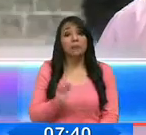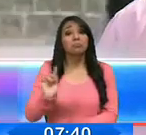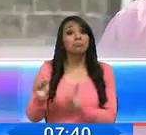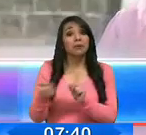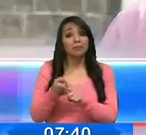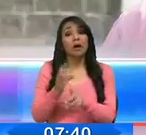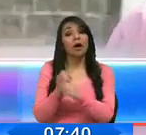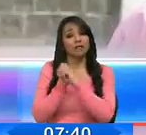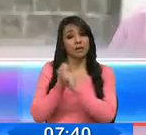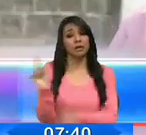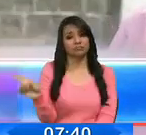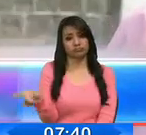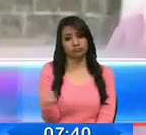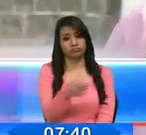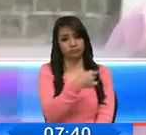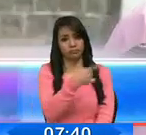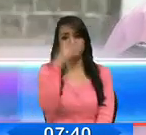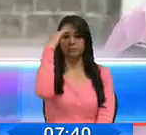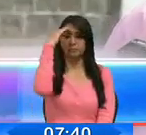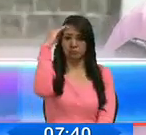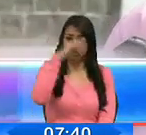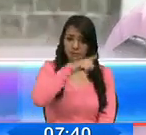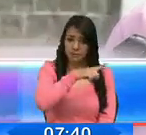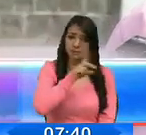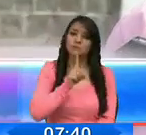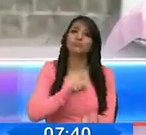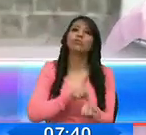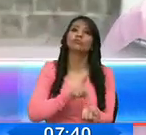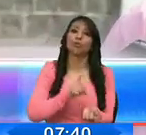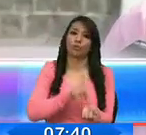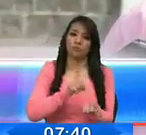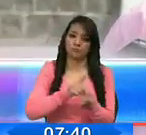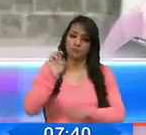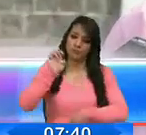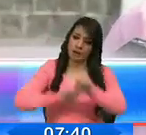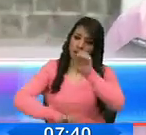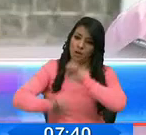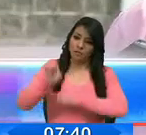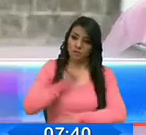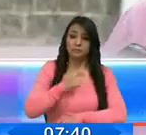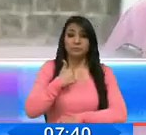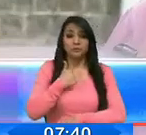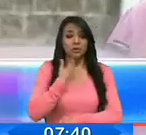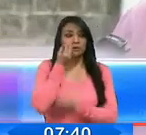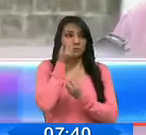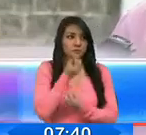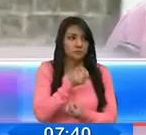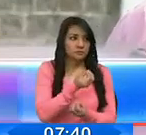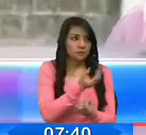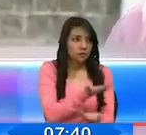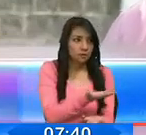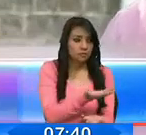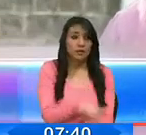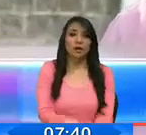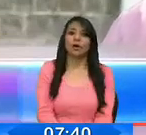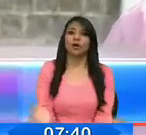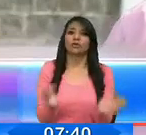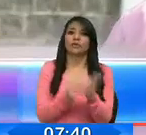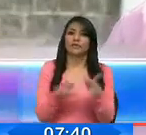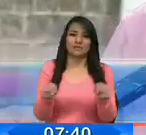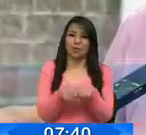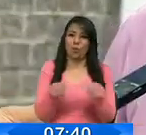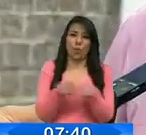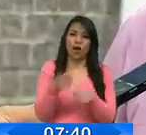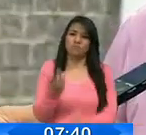la medicina legal. En medicina legal yo tengo que volver a ser niño, volver a contar